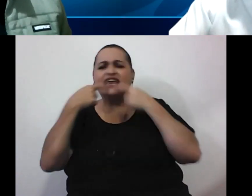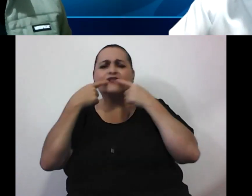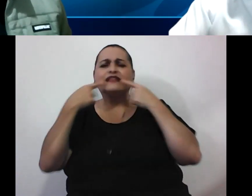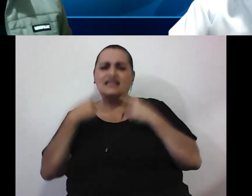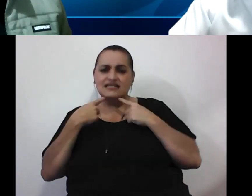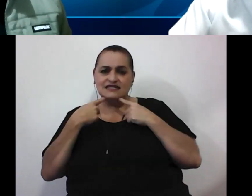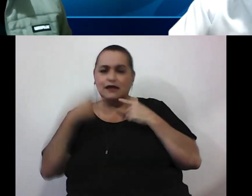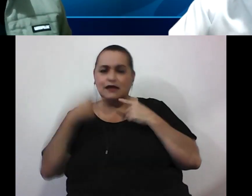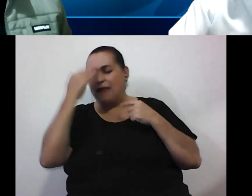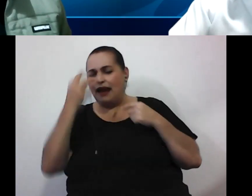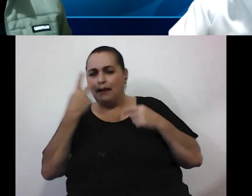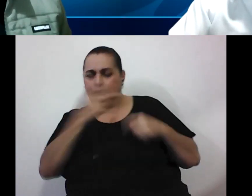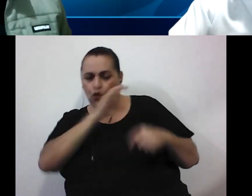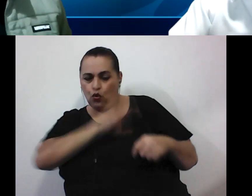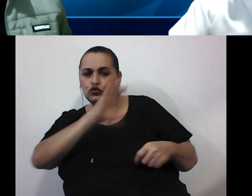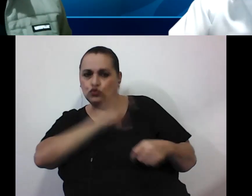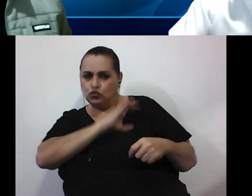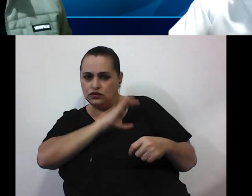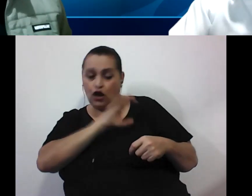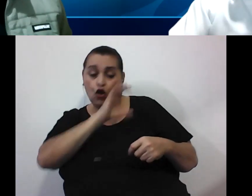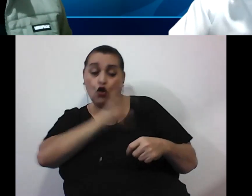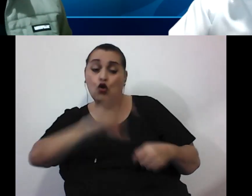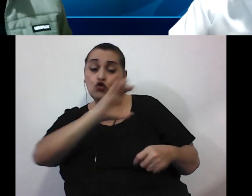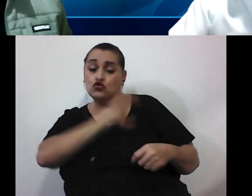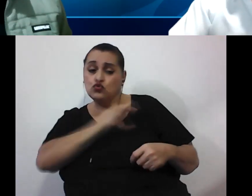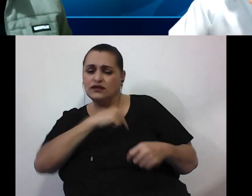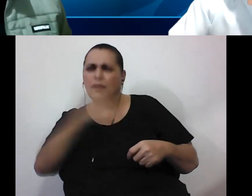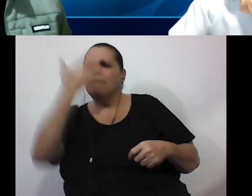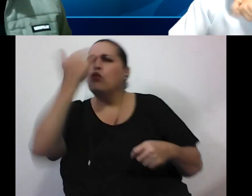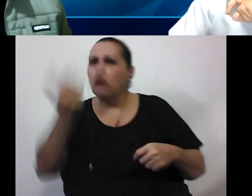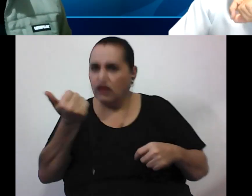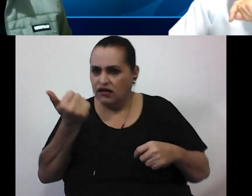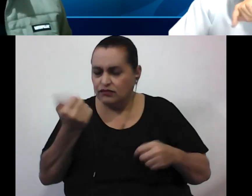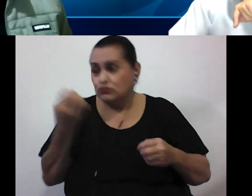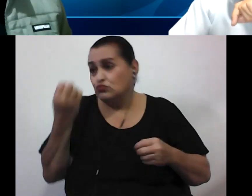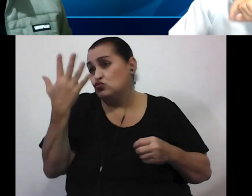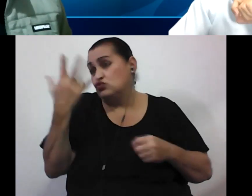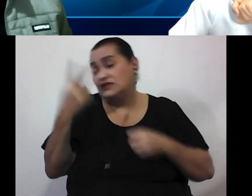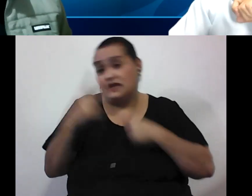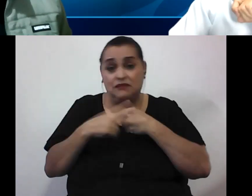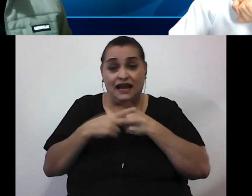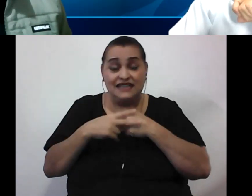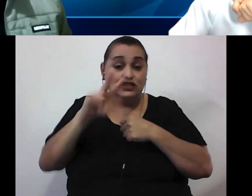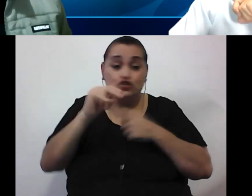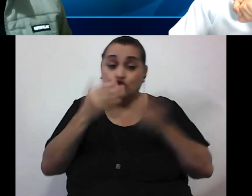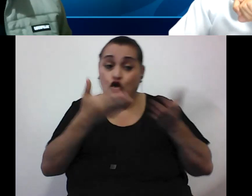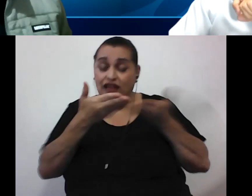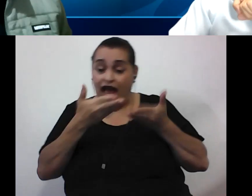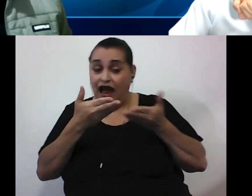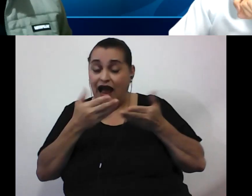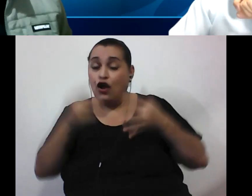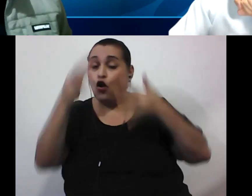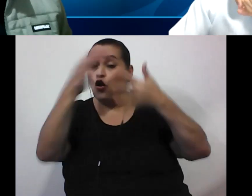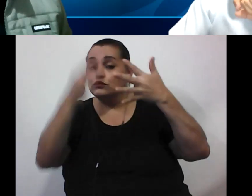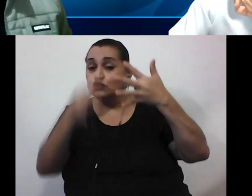conducta? Partiendo de que la conducta tiene un porqué y muchas veces no se proporcionan alternativas de conducta. Me